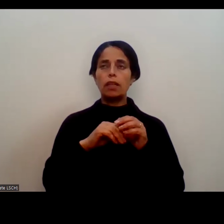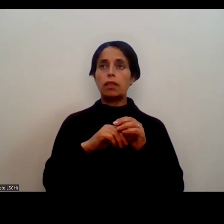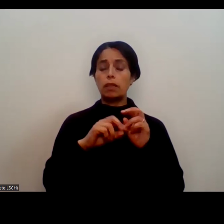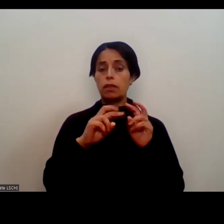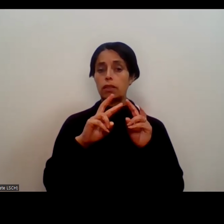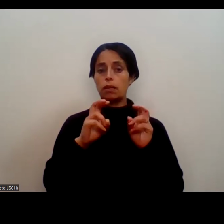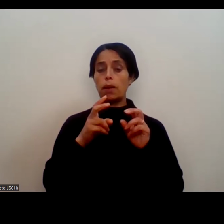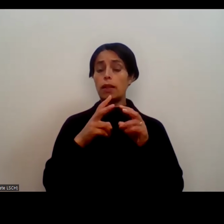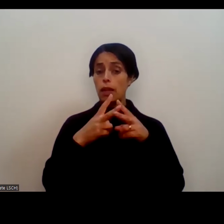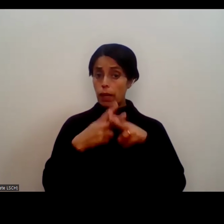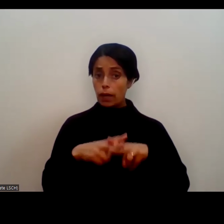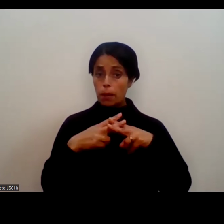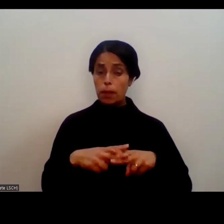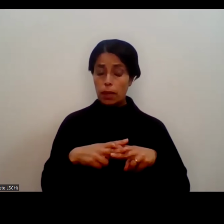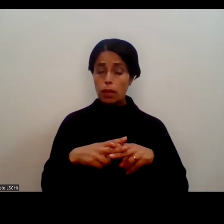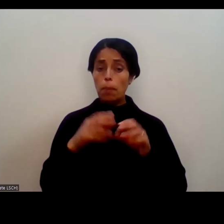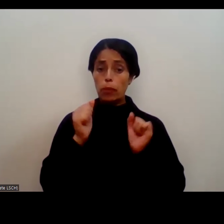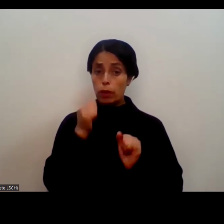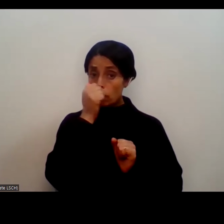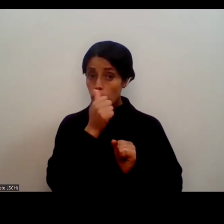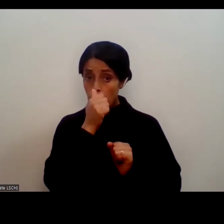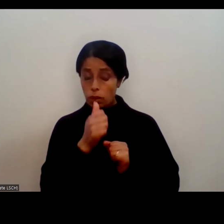el instrumental, te das cuenta, todo